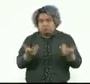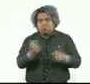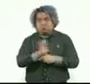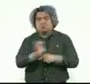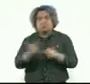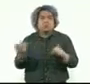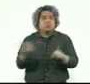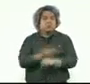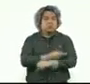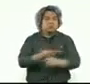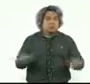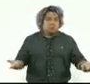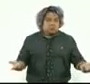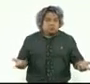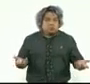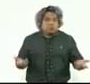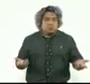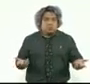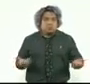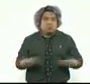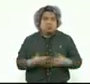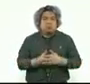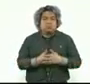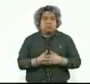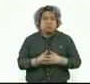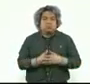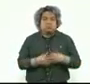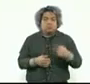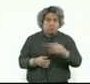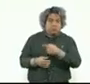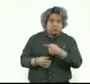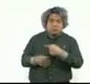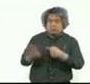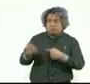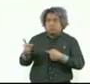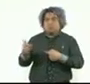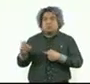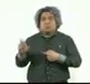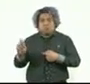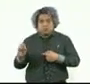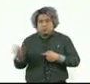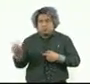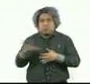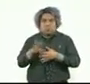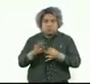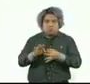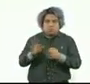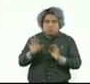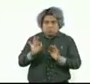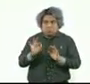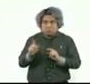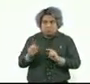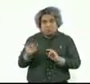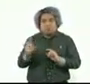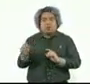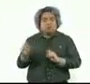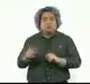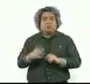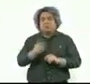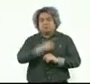Sí, es mucho menor, si quieren le doy la palabra a Eduardo, pero lo importante aquí es que